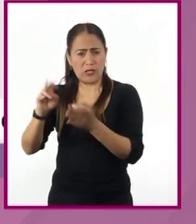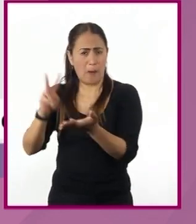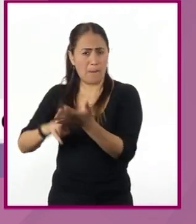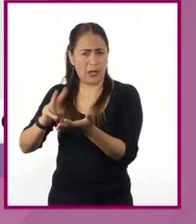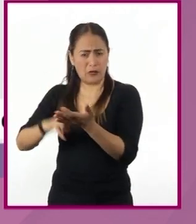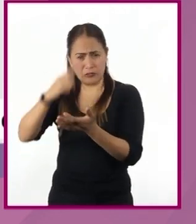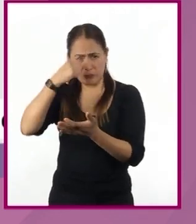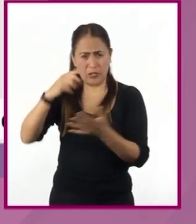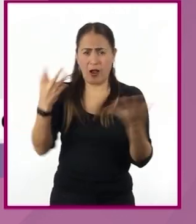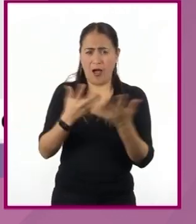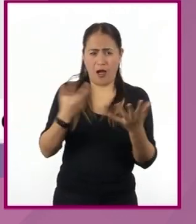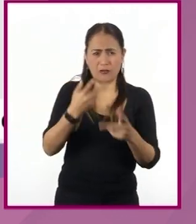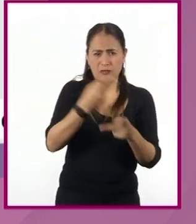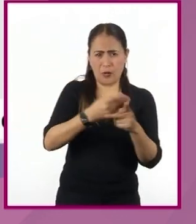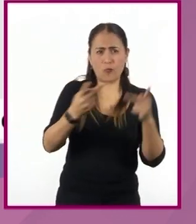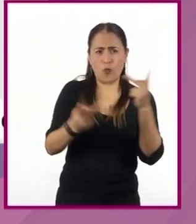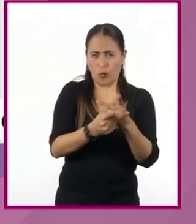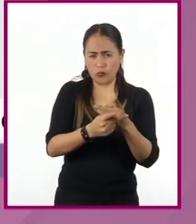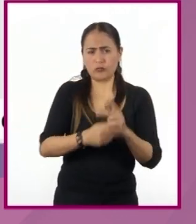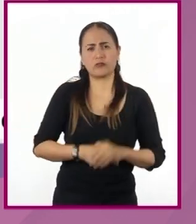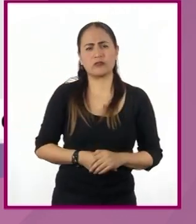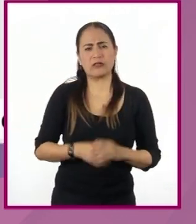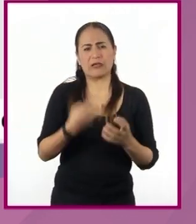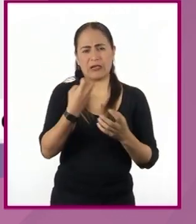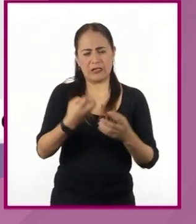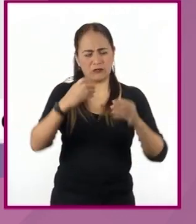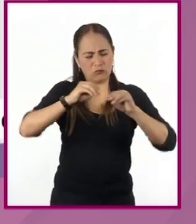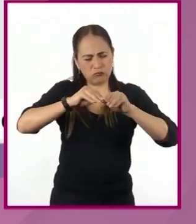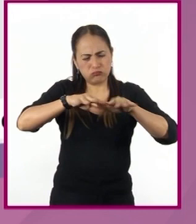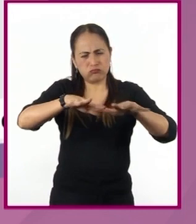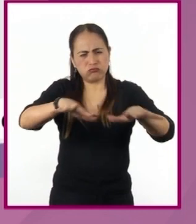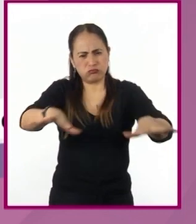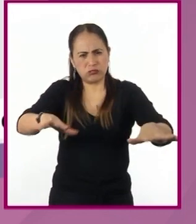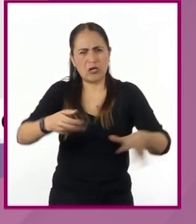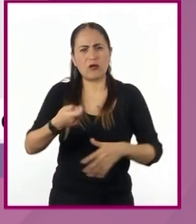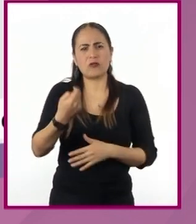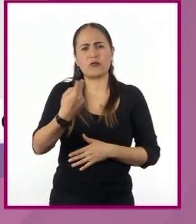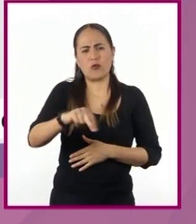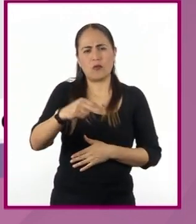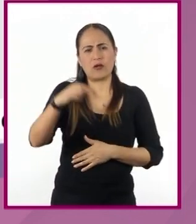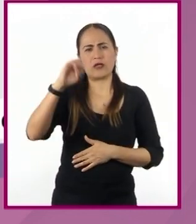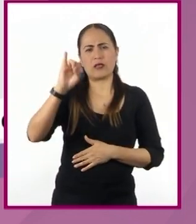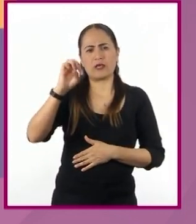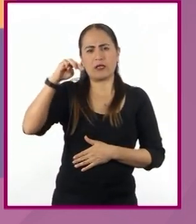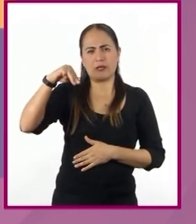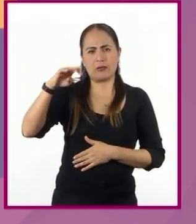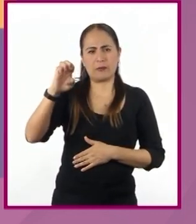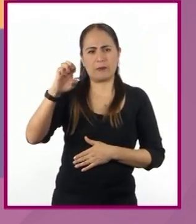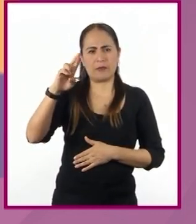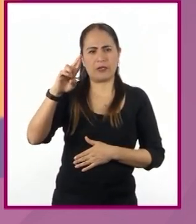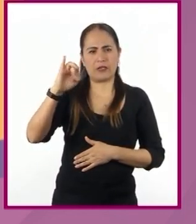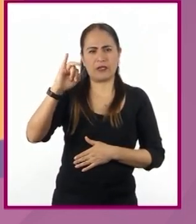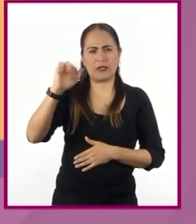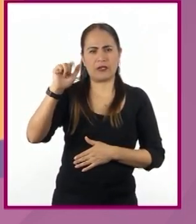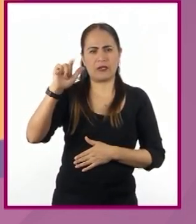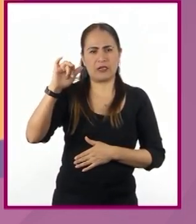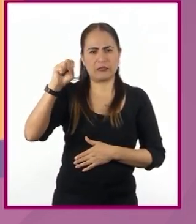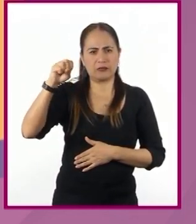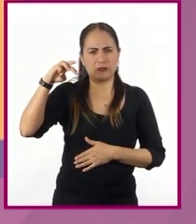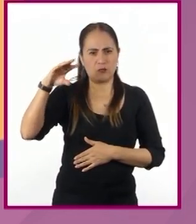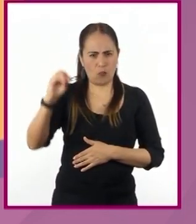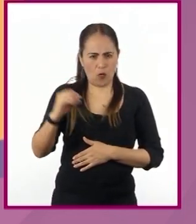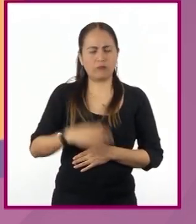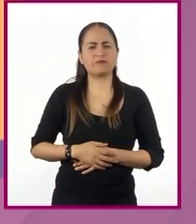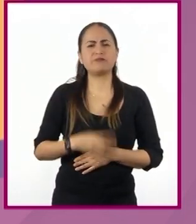la producción. A esta etapa expansionista se le conoce como imperialismo. Se caracterizó porque las